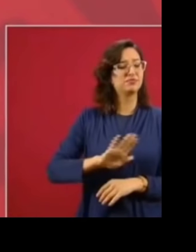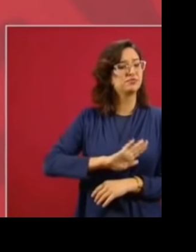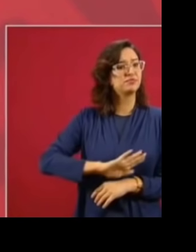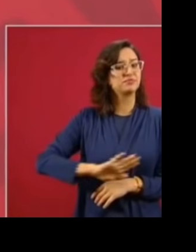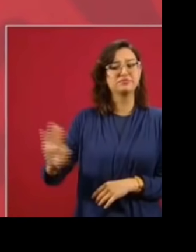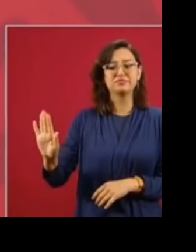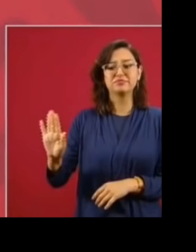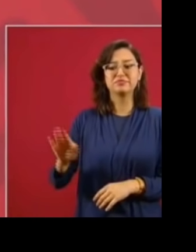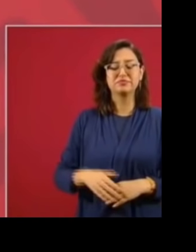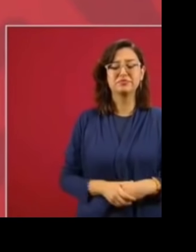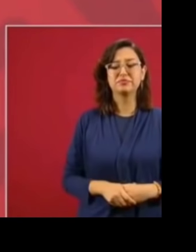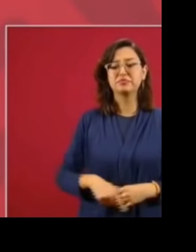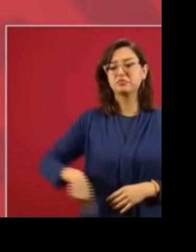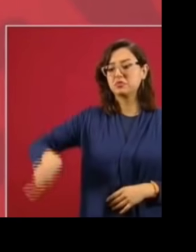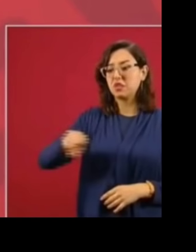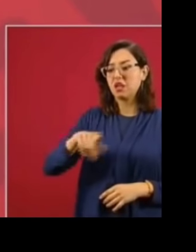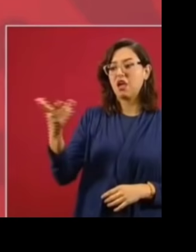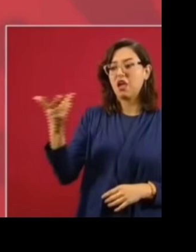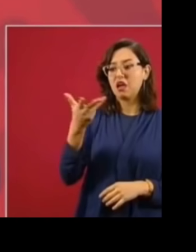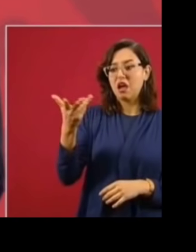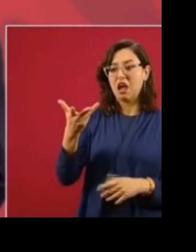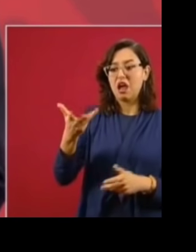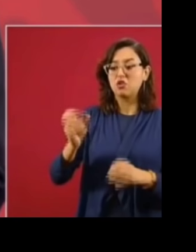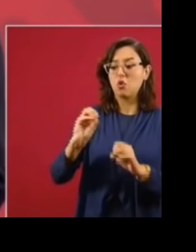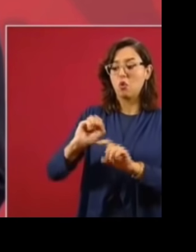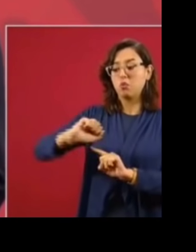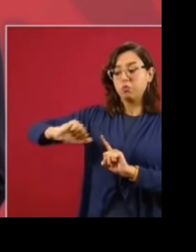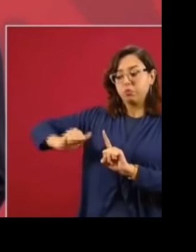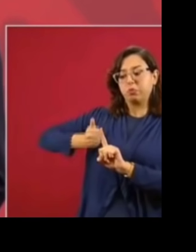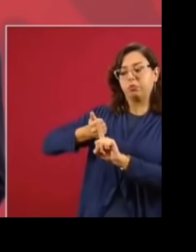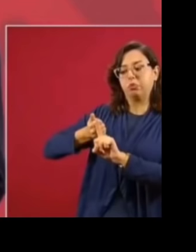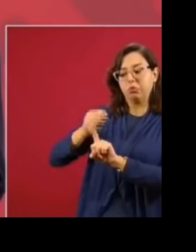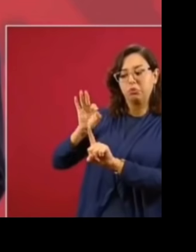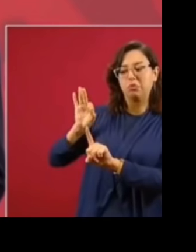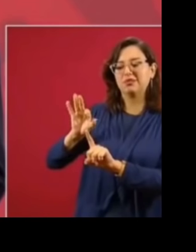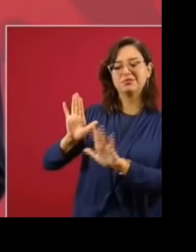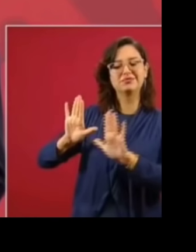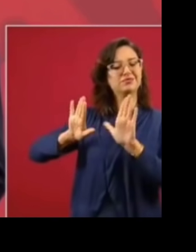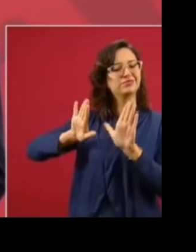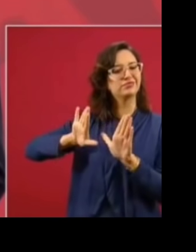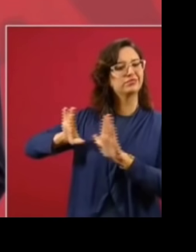autores materiales o intelectuales, porque también